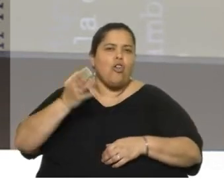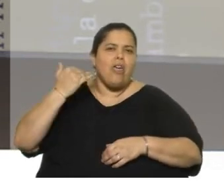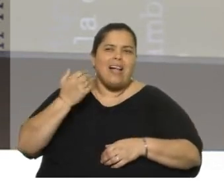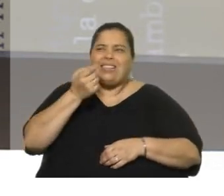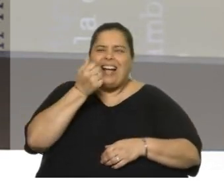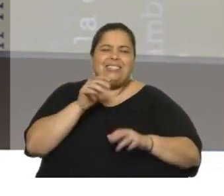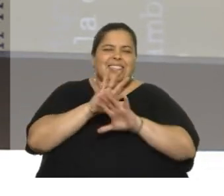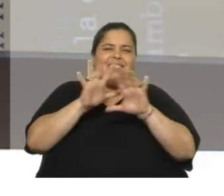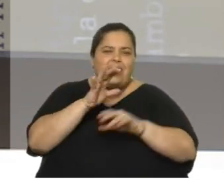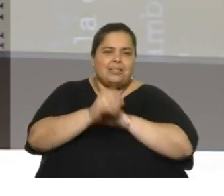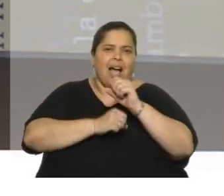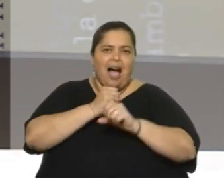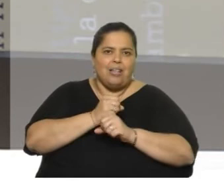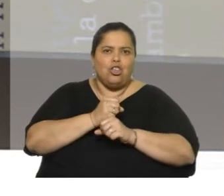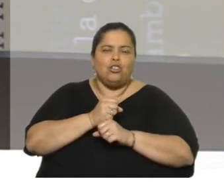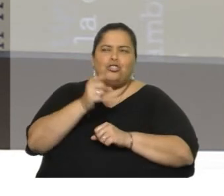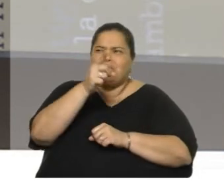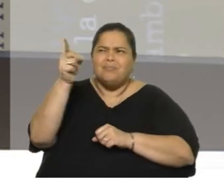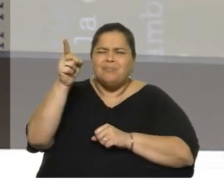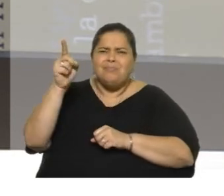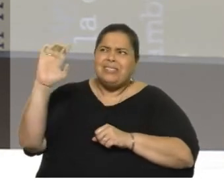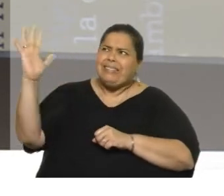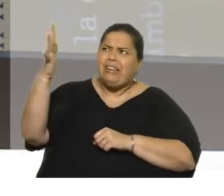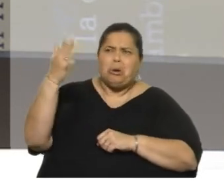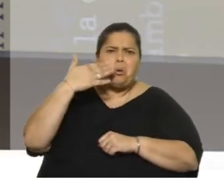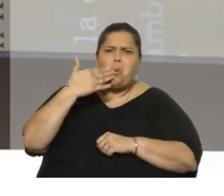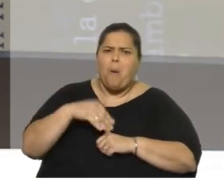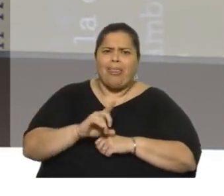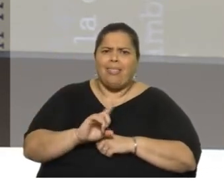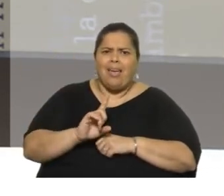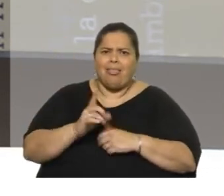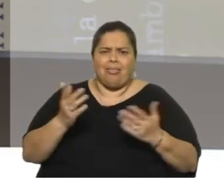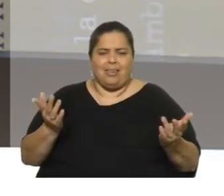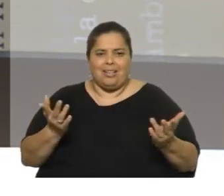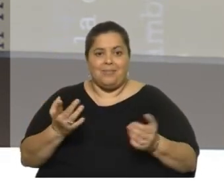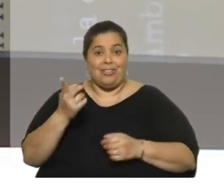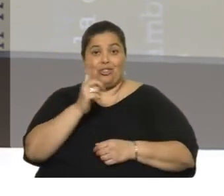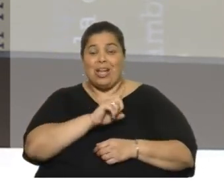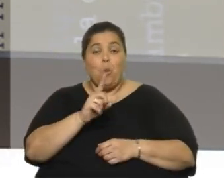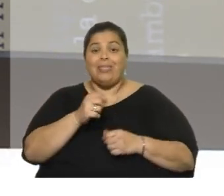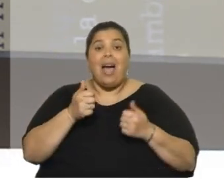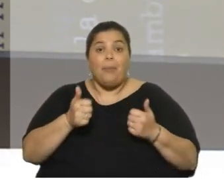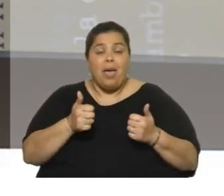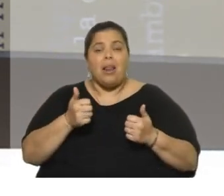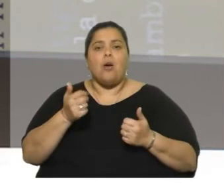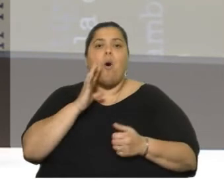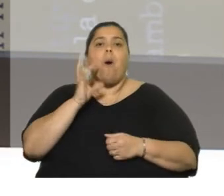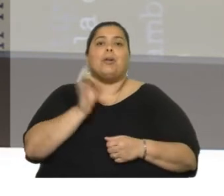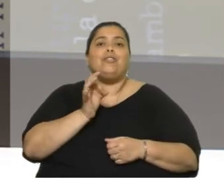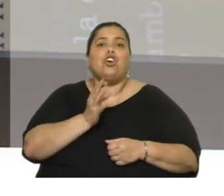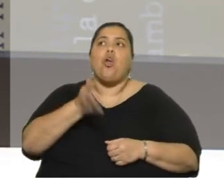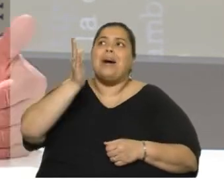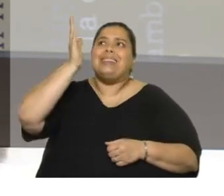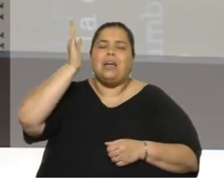10 años, no lo entienden mucho. No está bueno tener para siempre una estructura provisoria.